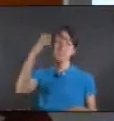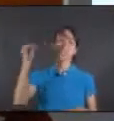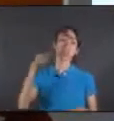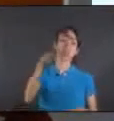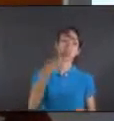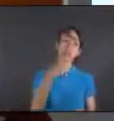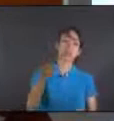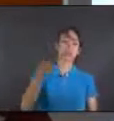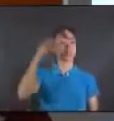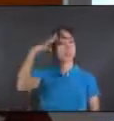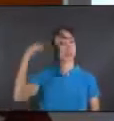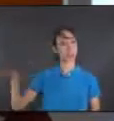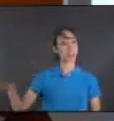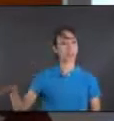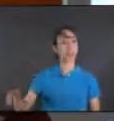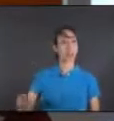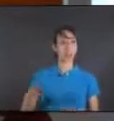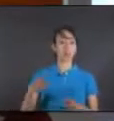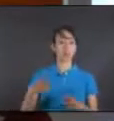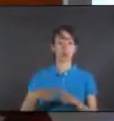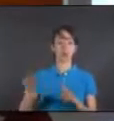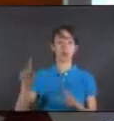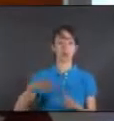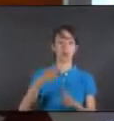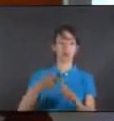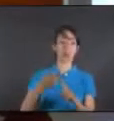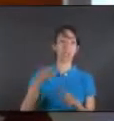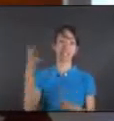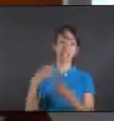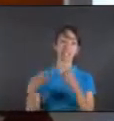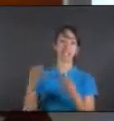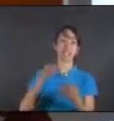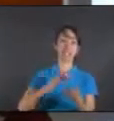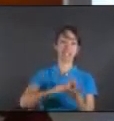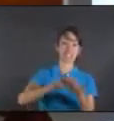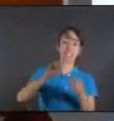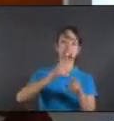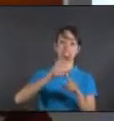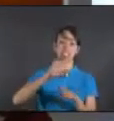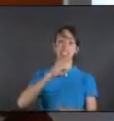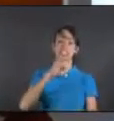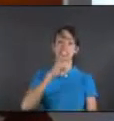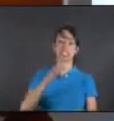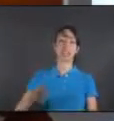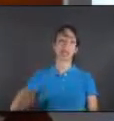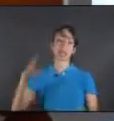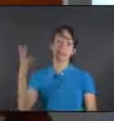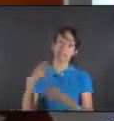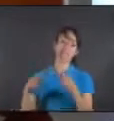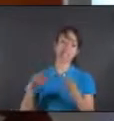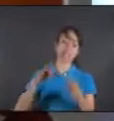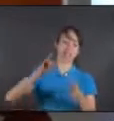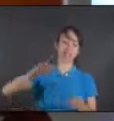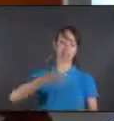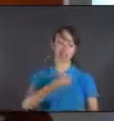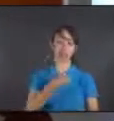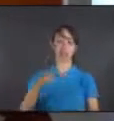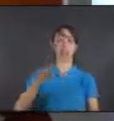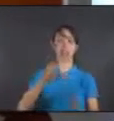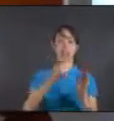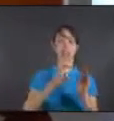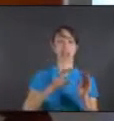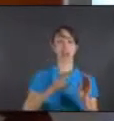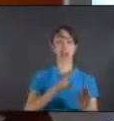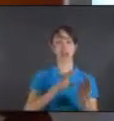hablando simbólicamente, que él entendió, pero ya habían pasado varios años, que él entendió que Dios lo había puesto